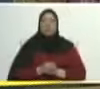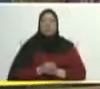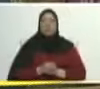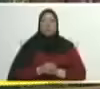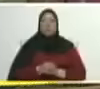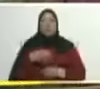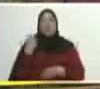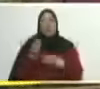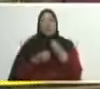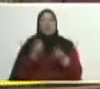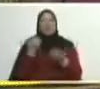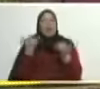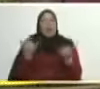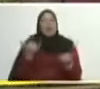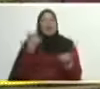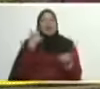Reaza?